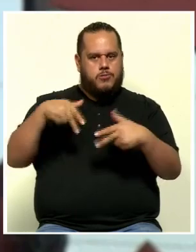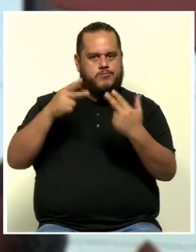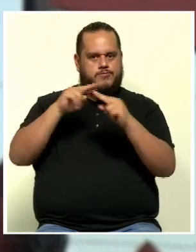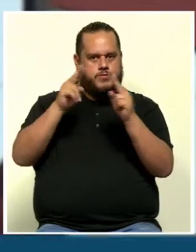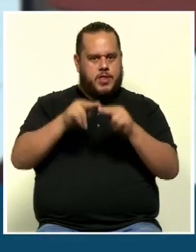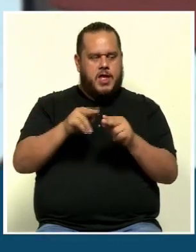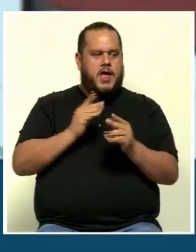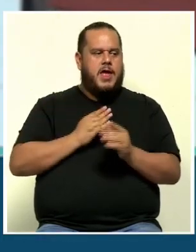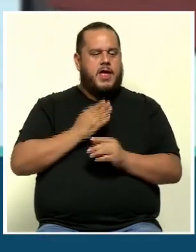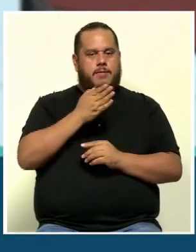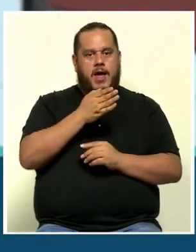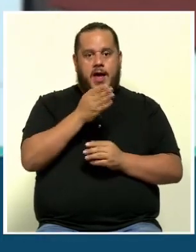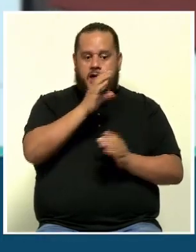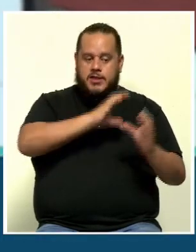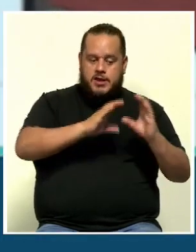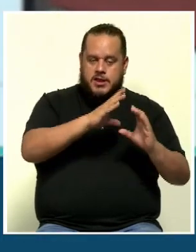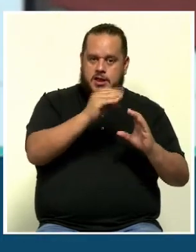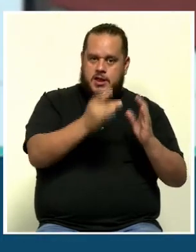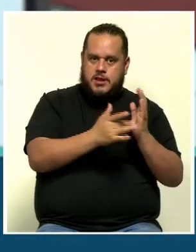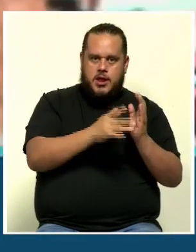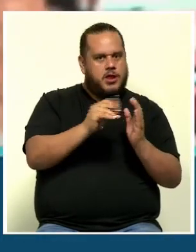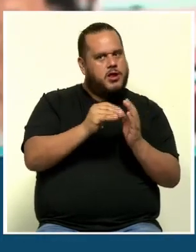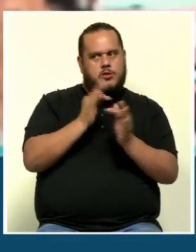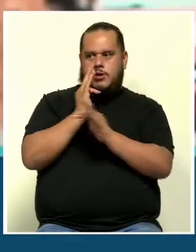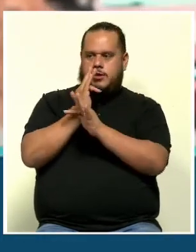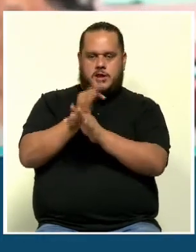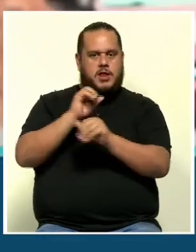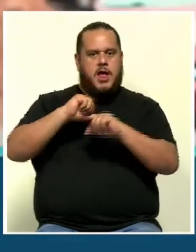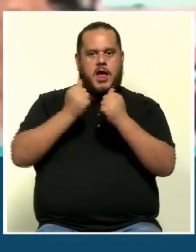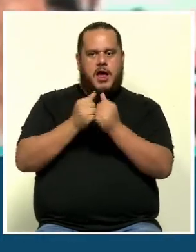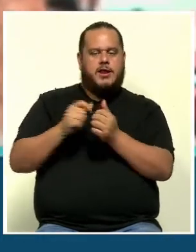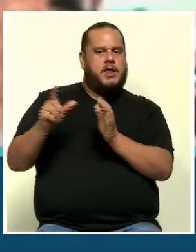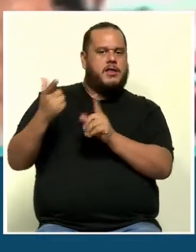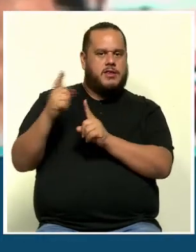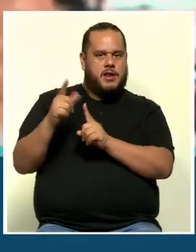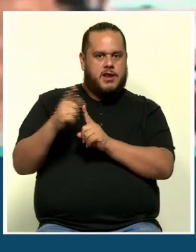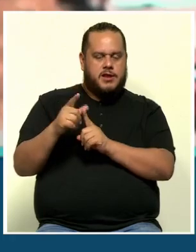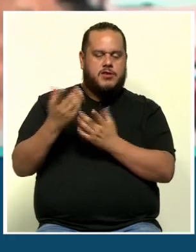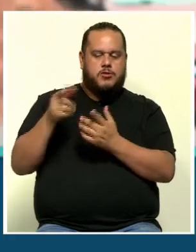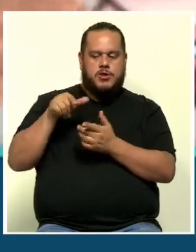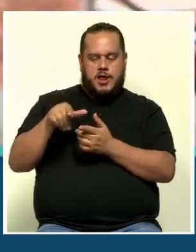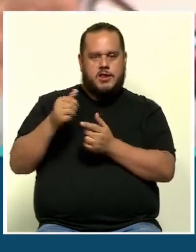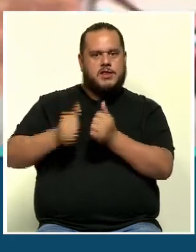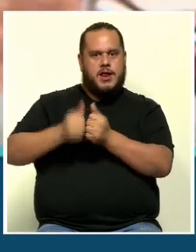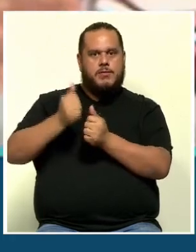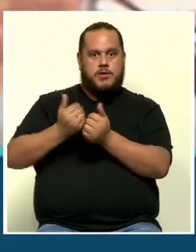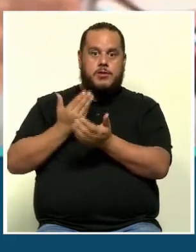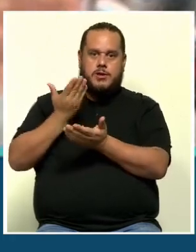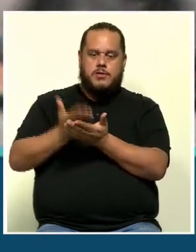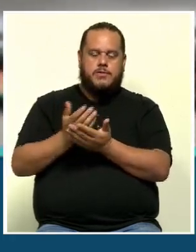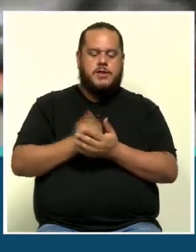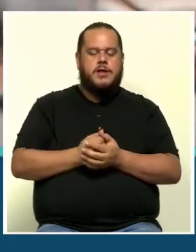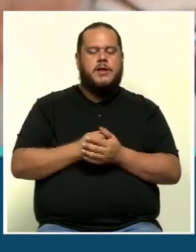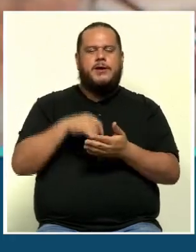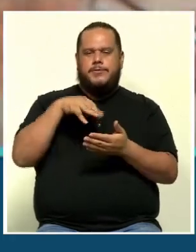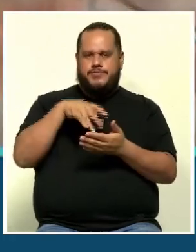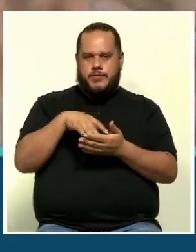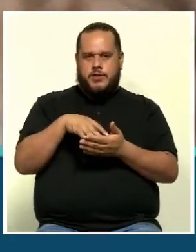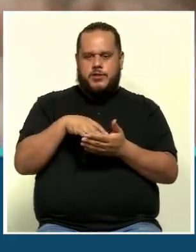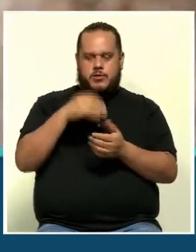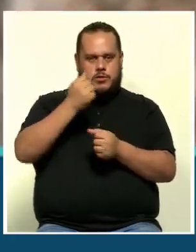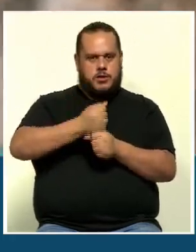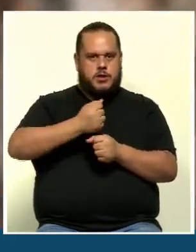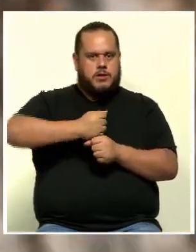y tecnologías, y no hacia las tradicionales áreas de letras donde se sitúa la mayoría de la oferta, según un estudio de